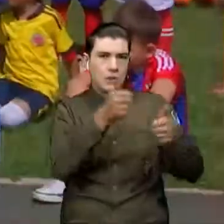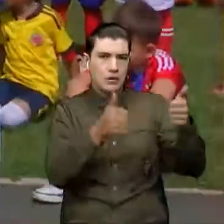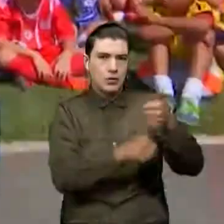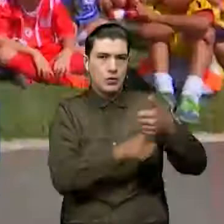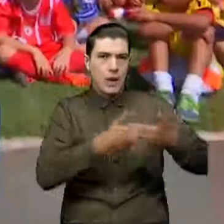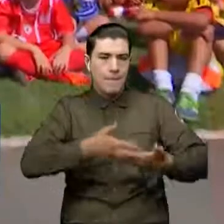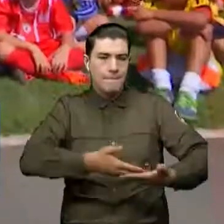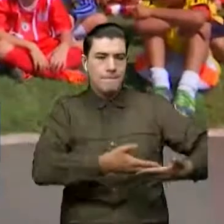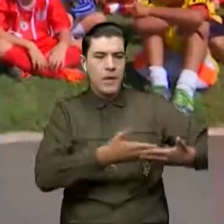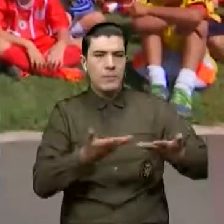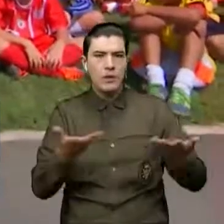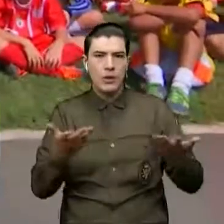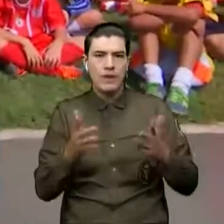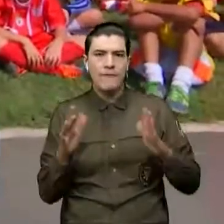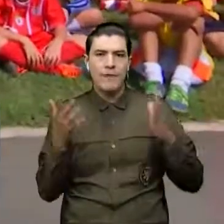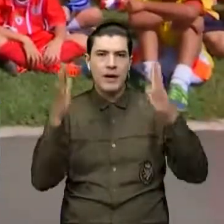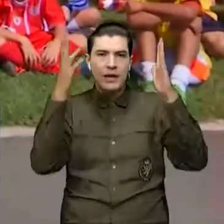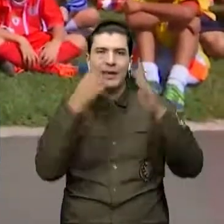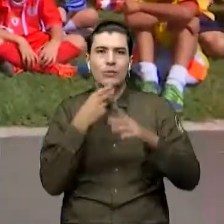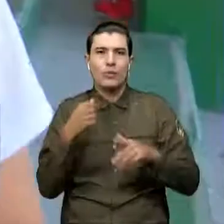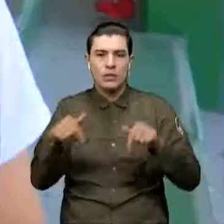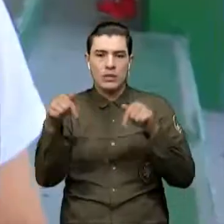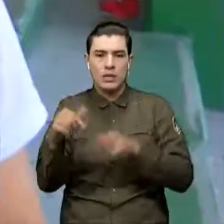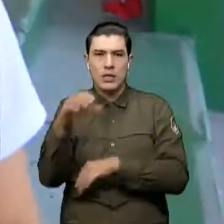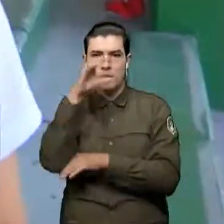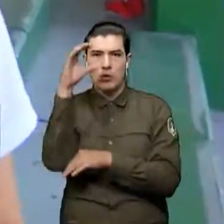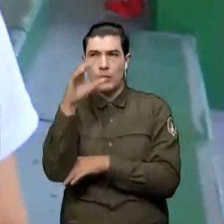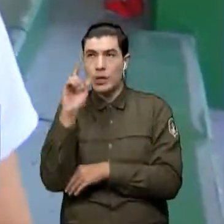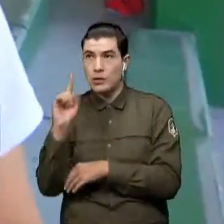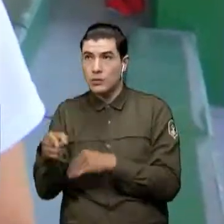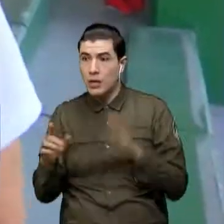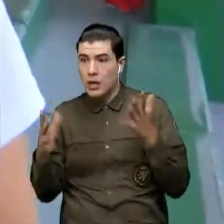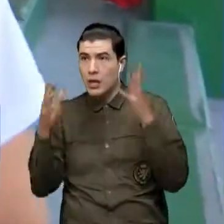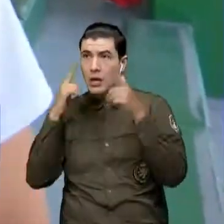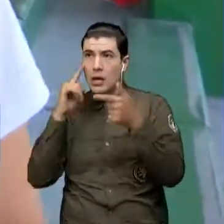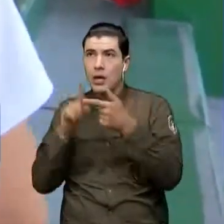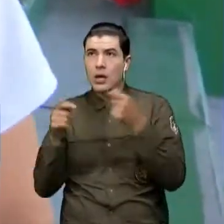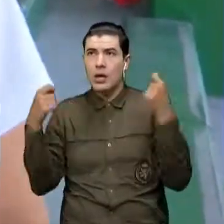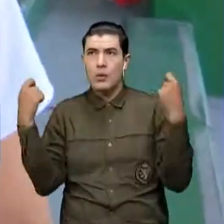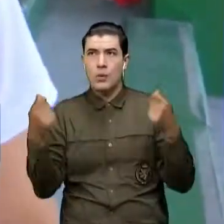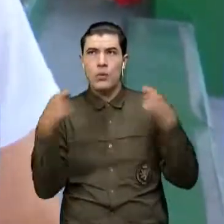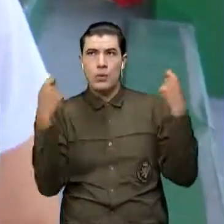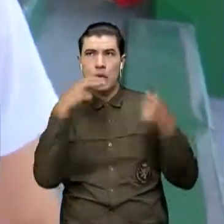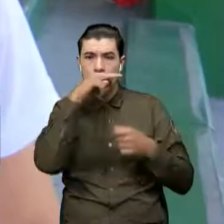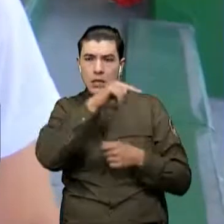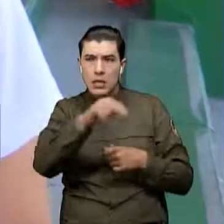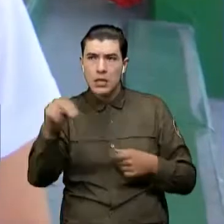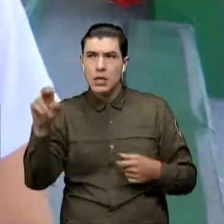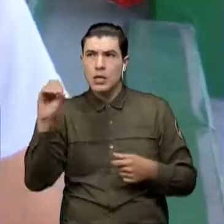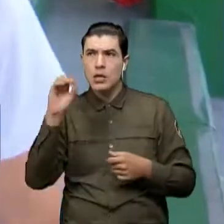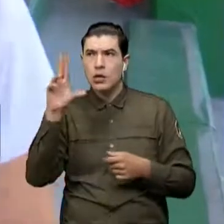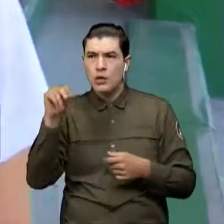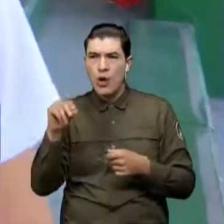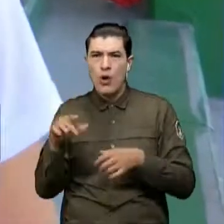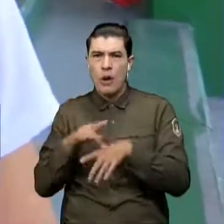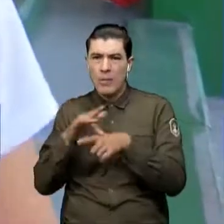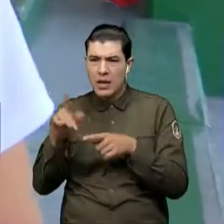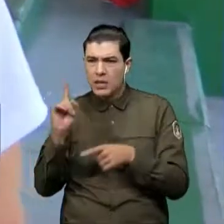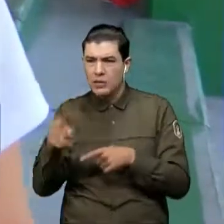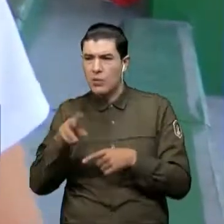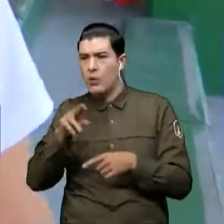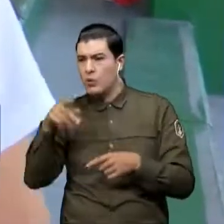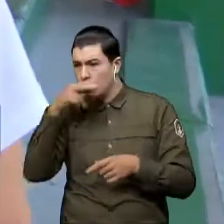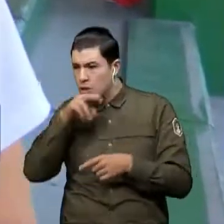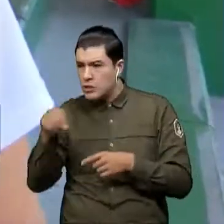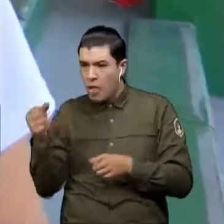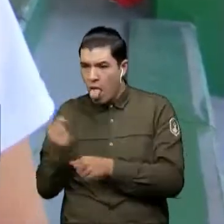dulce de colombia el evento tiene un objetivo a mover espacios saludables para sus niños para que no los empleen en otras cosas que que no deban